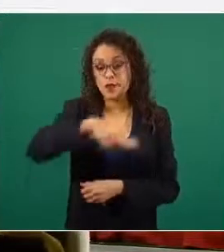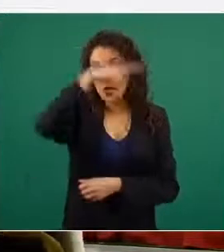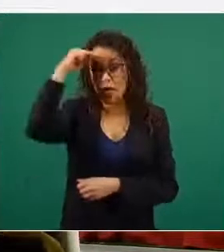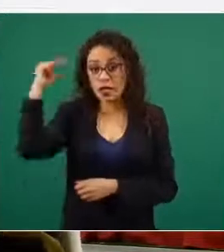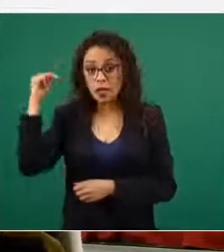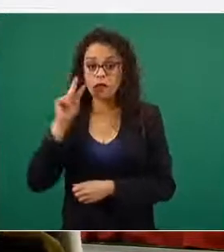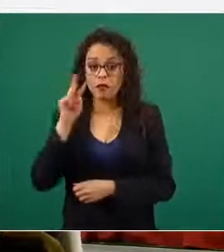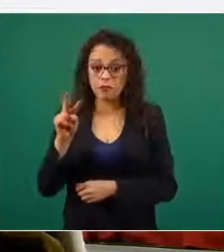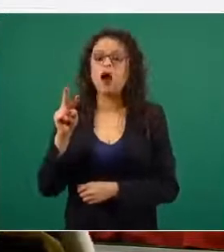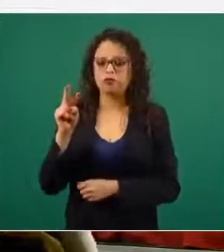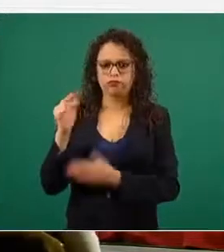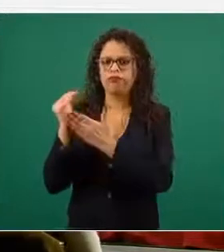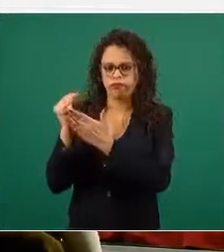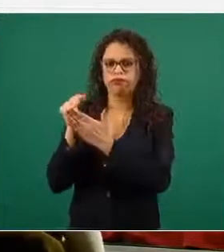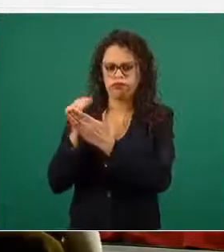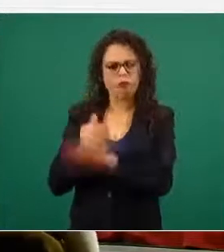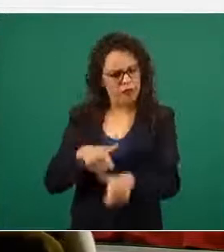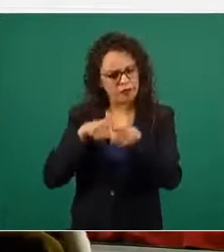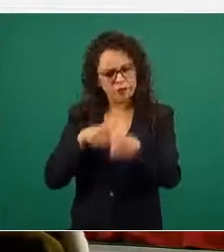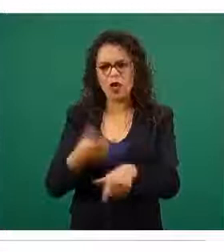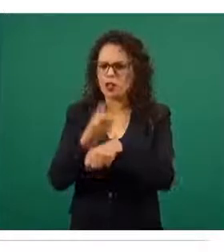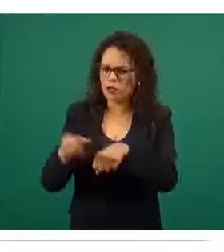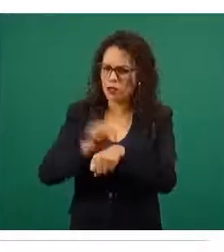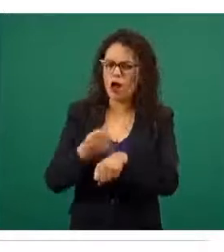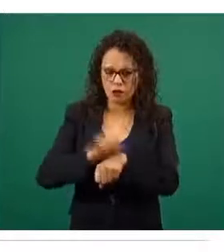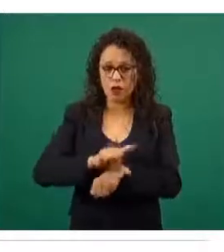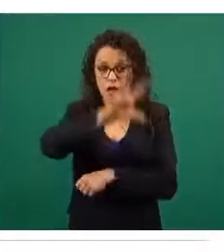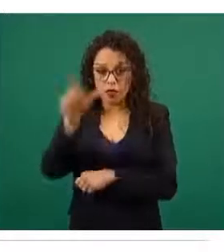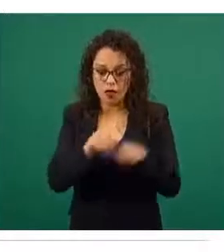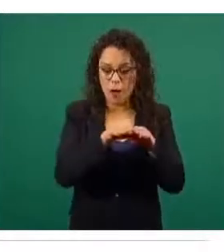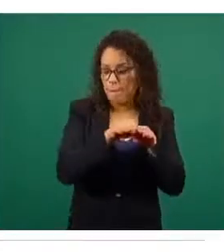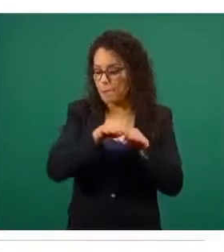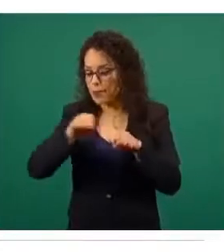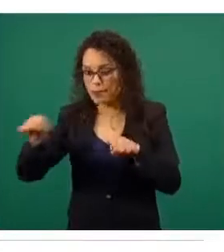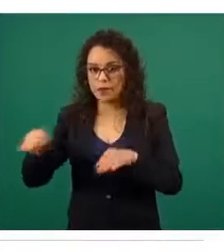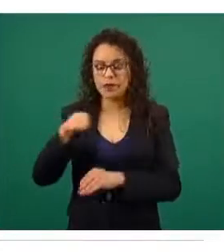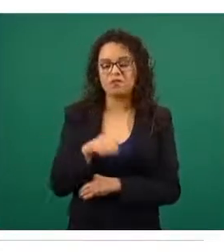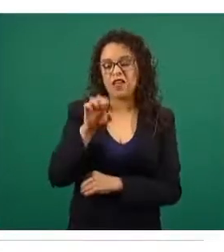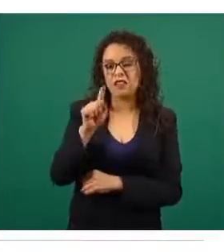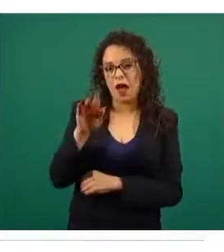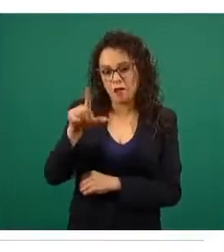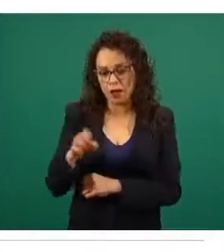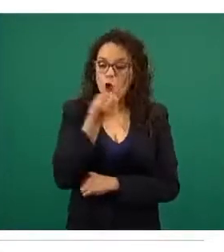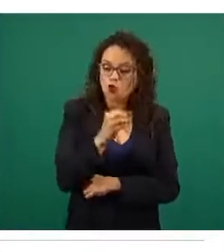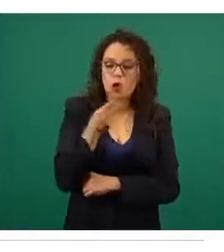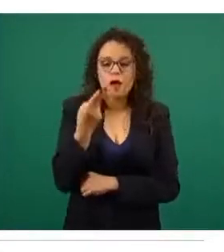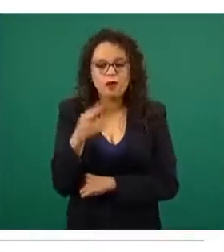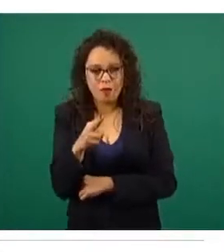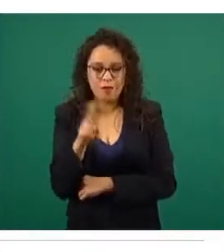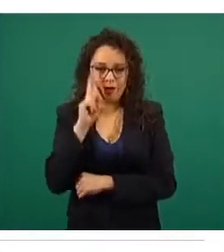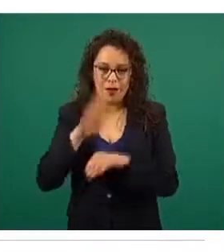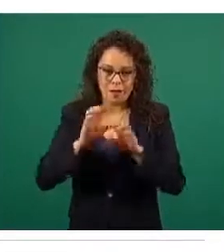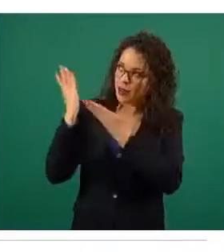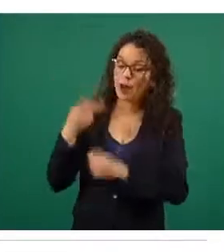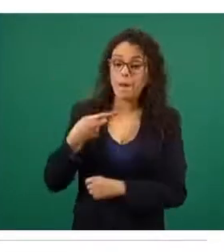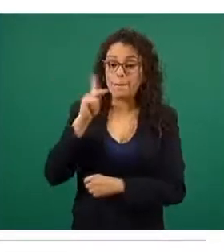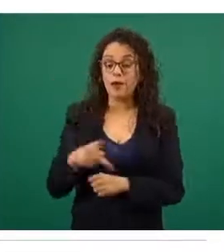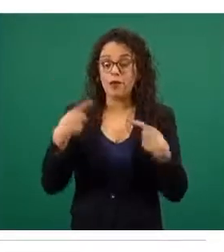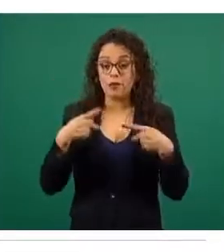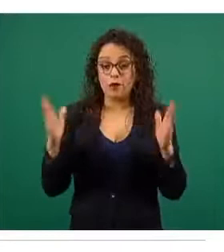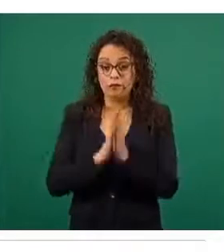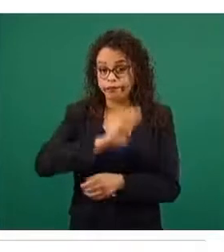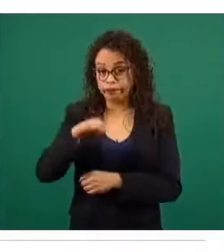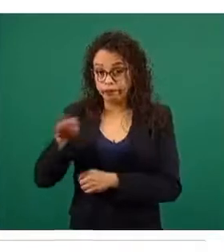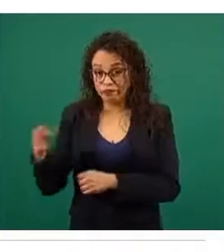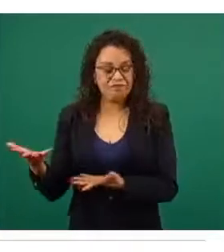tenido un descenso muy sostenido durante muchas semanas y entró un periodo de meseta durante octubre y sobre todo noviembre. Todavía las defunciones no han tenido